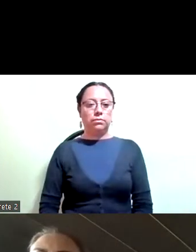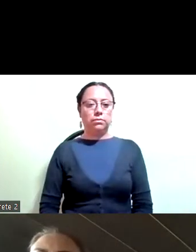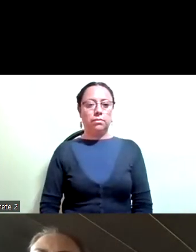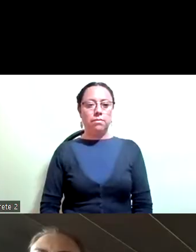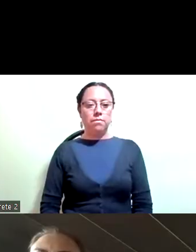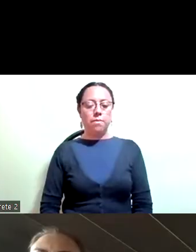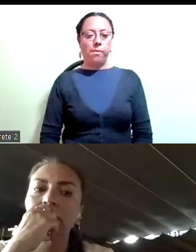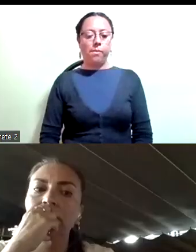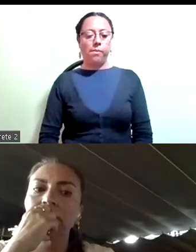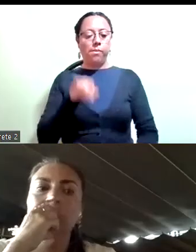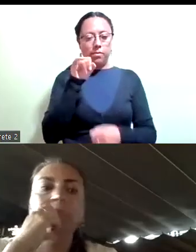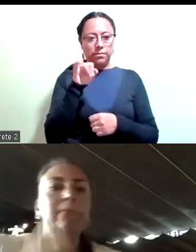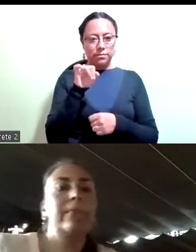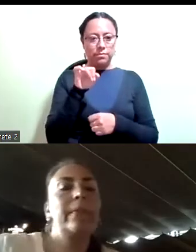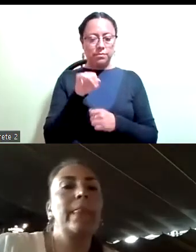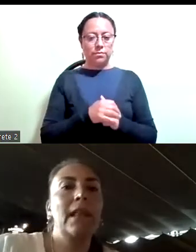Sí,